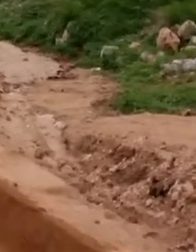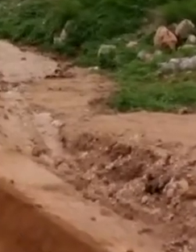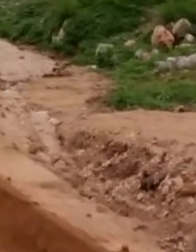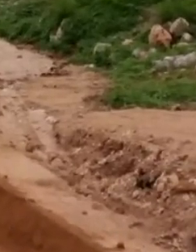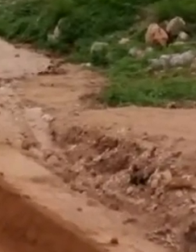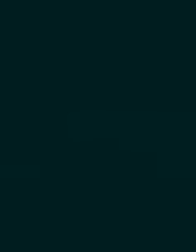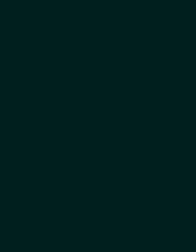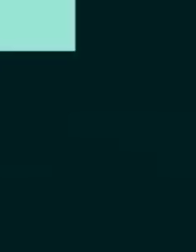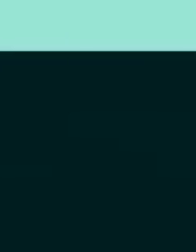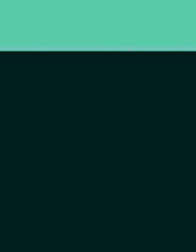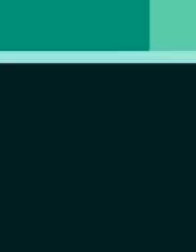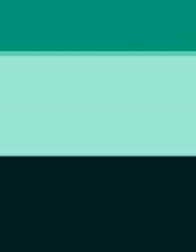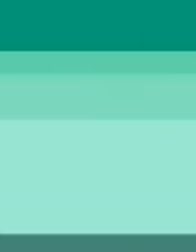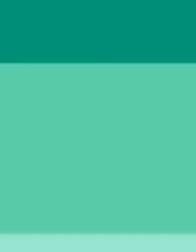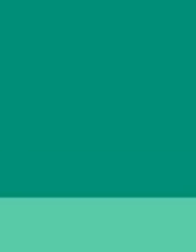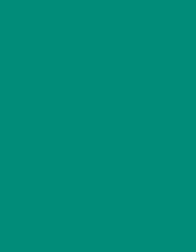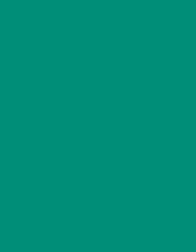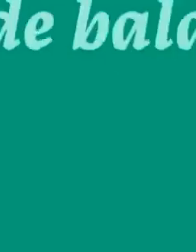subyacente.